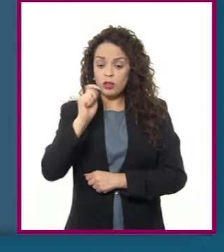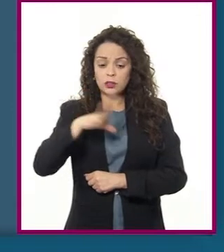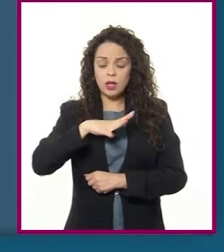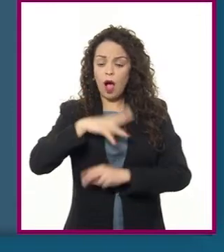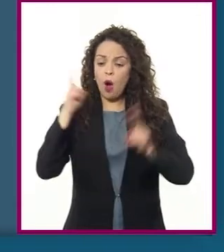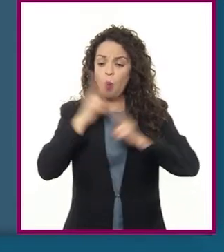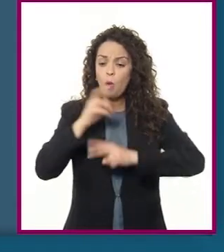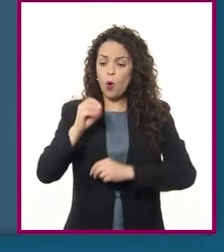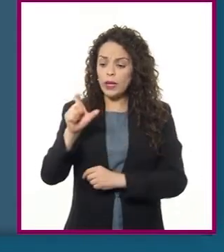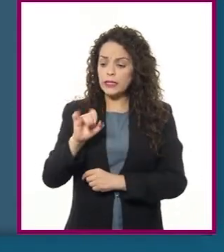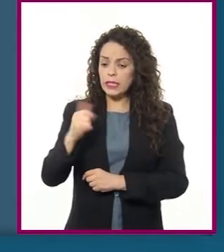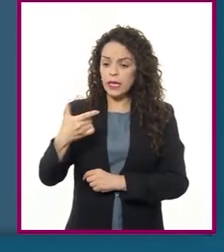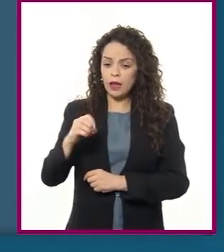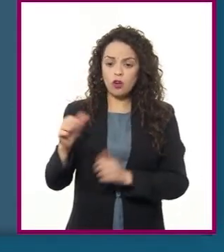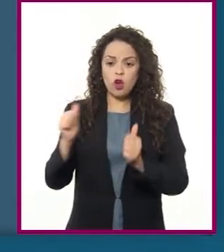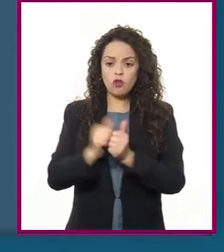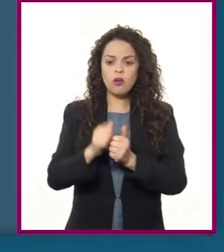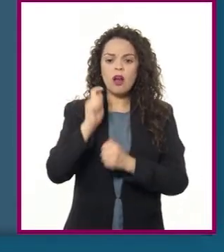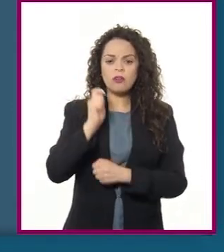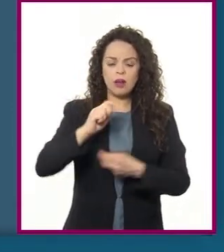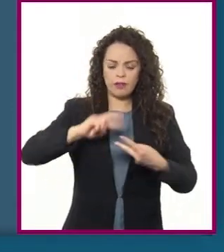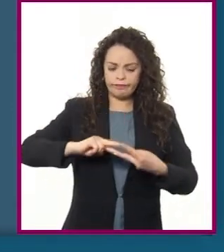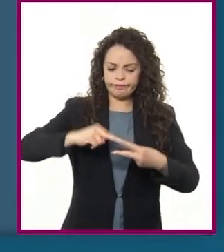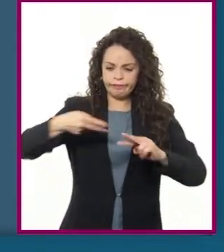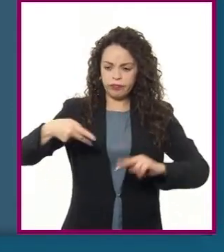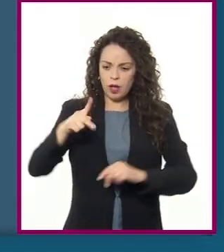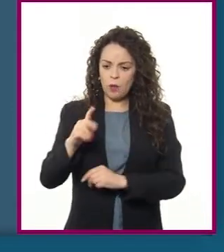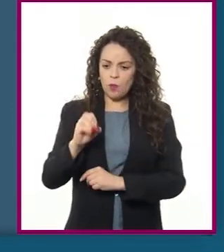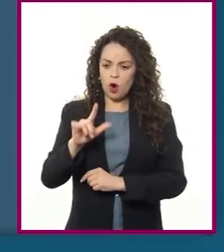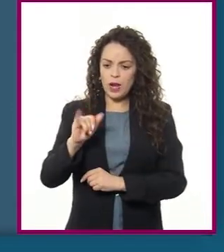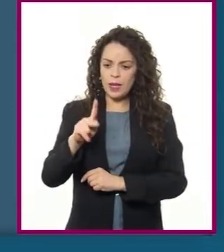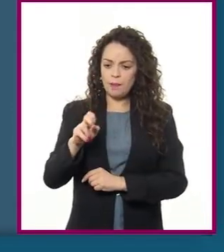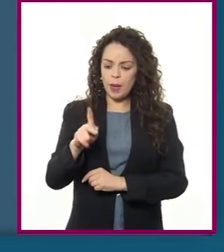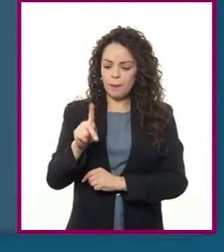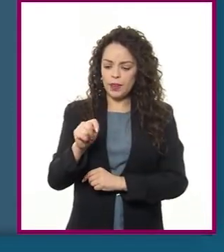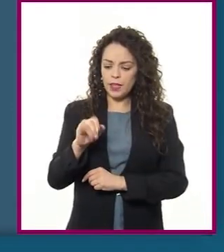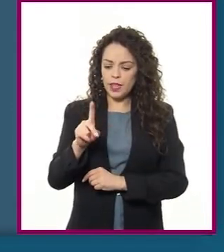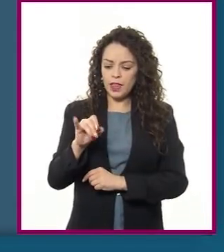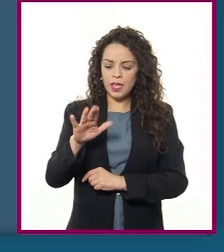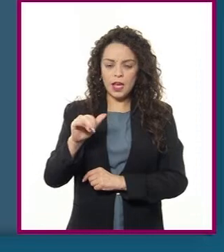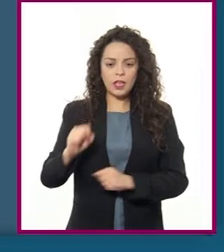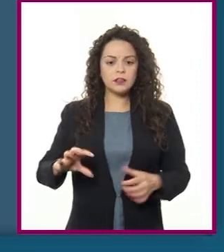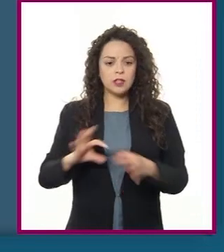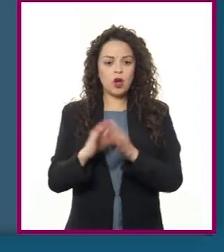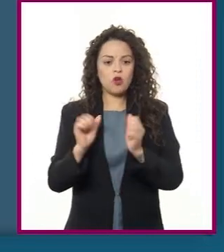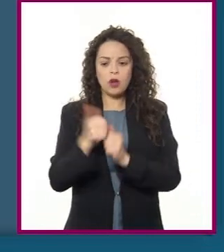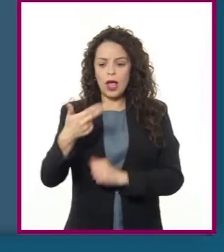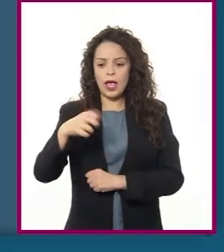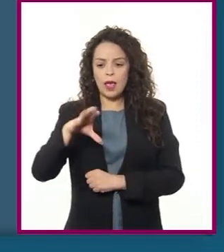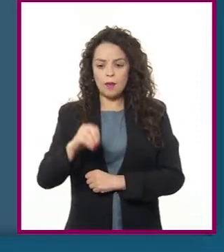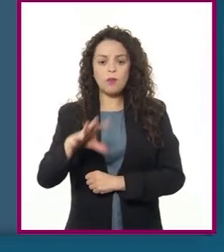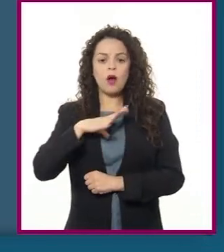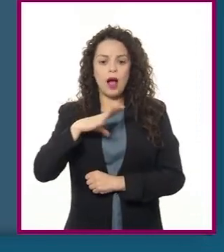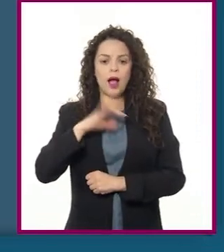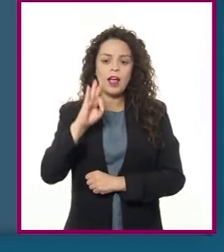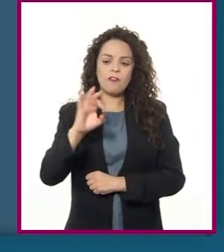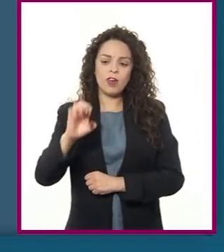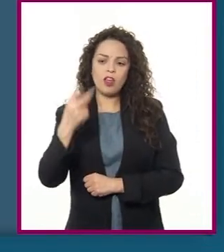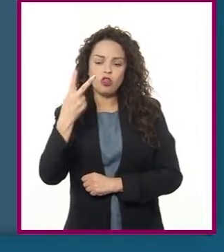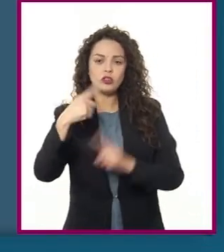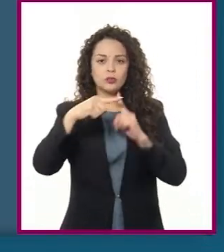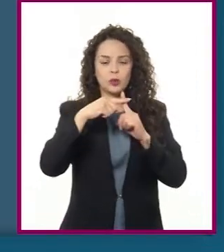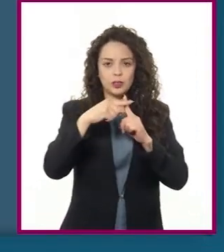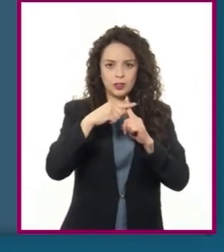oxígeno constituidas por cadenas polipeptídicas, cada una unida al grupo hemo, compuesto por el ion ferroso Fe2